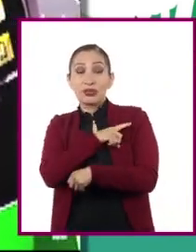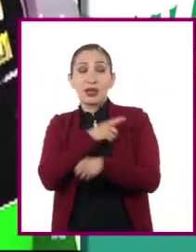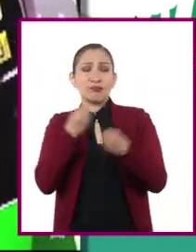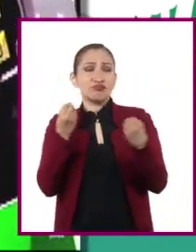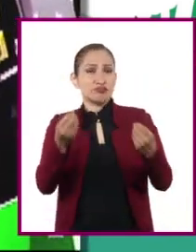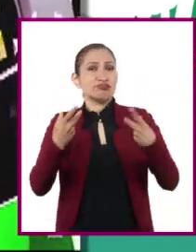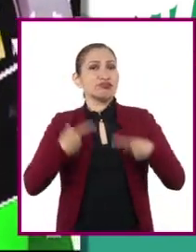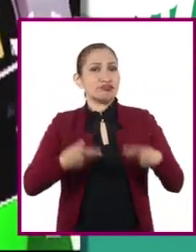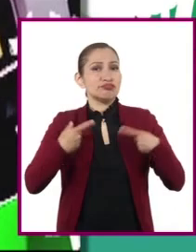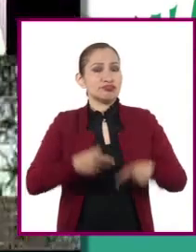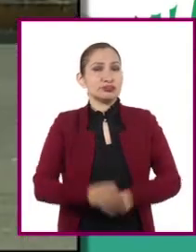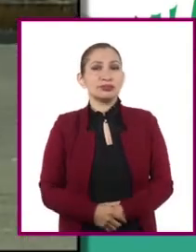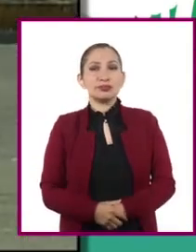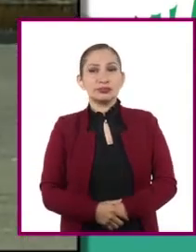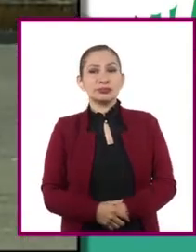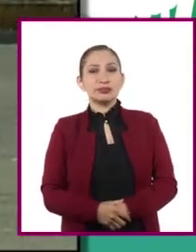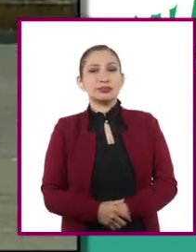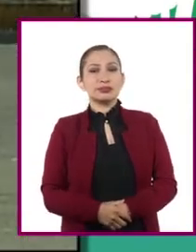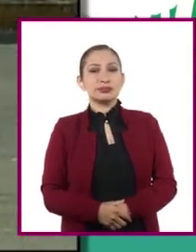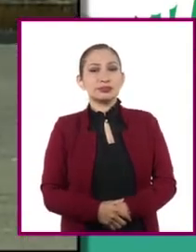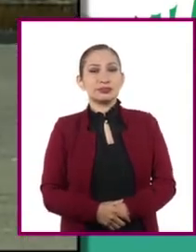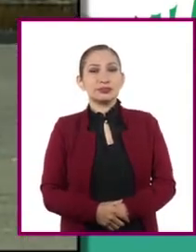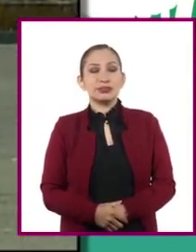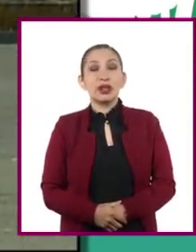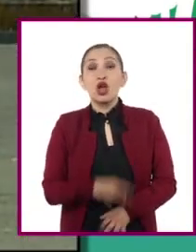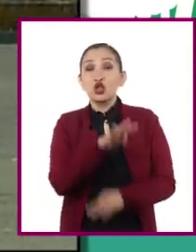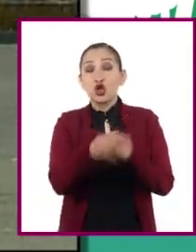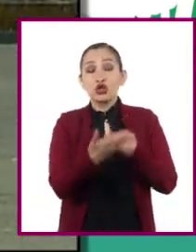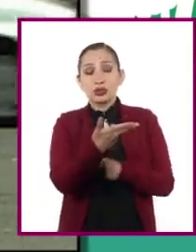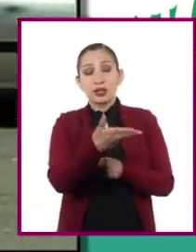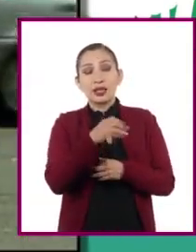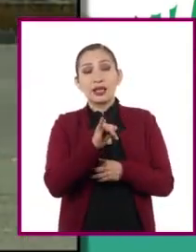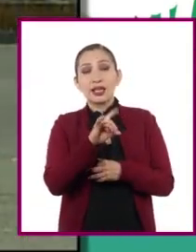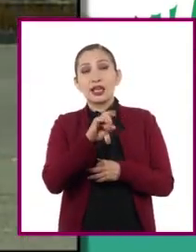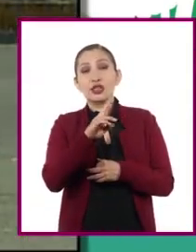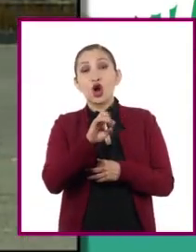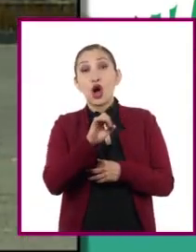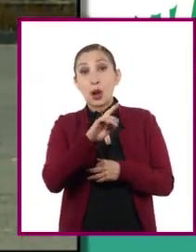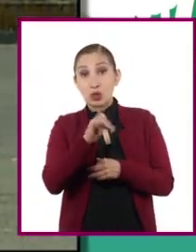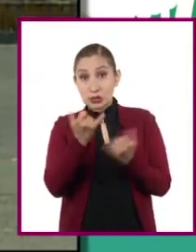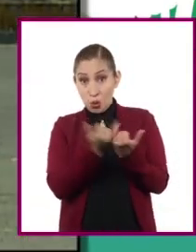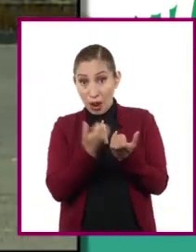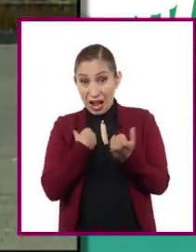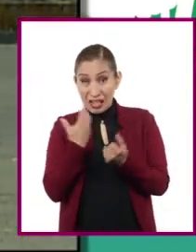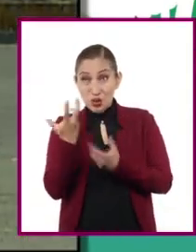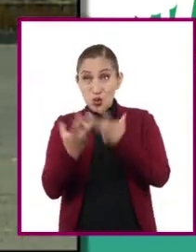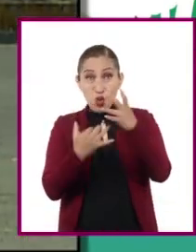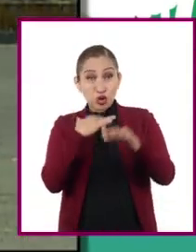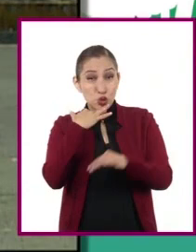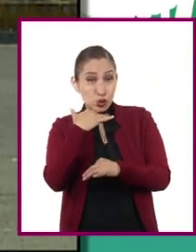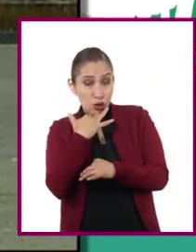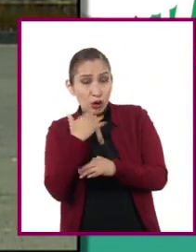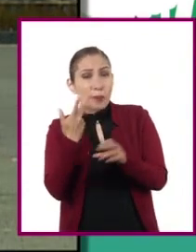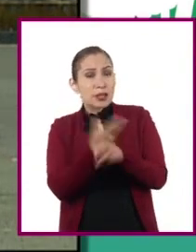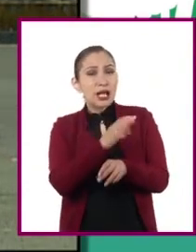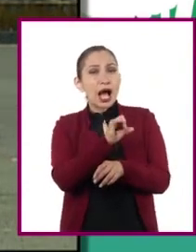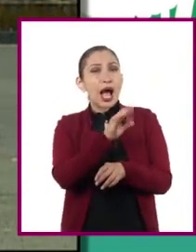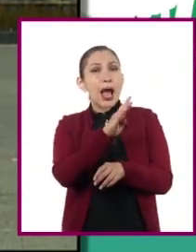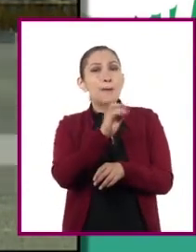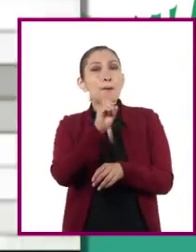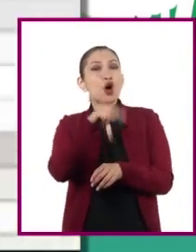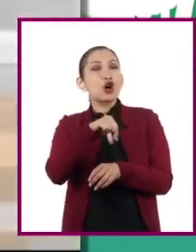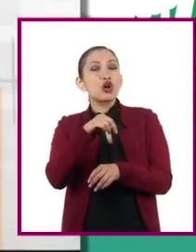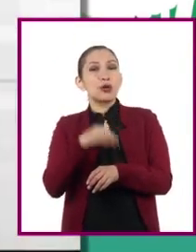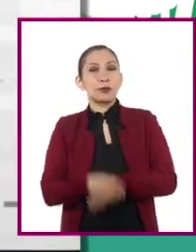de muchos seres vivos. ¿Todos los hidrocarburos contaminan igual? ¿Qué sucede con el carbón mineral?